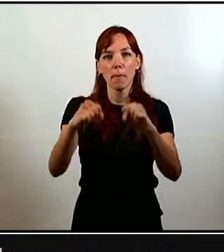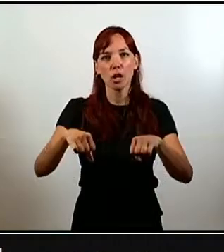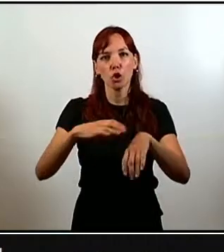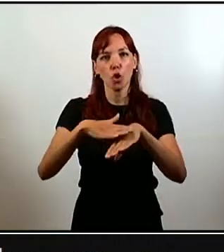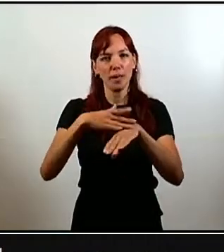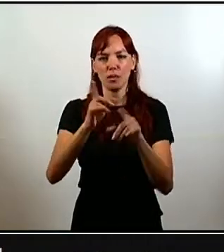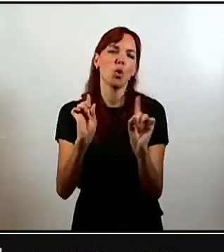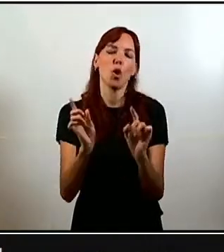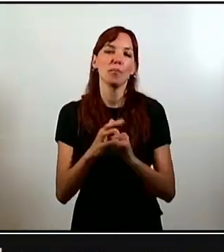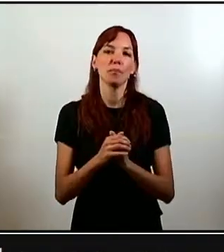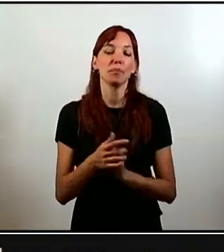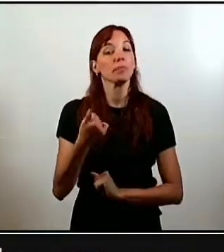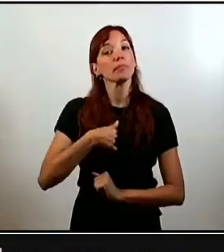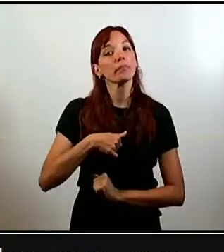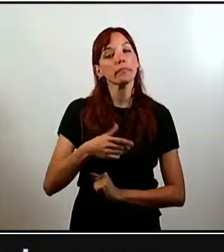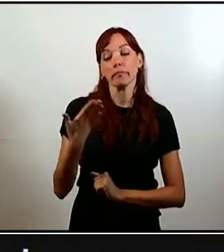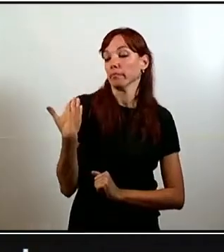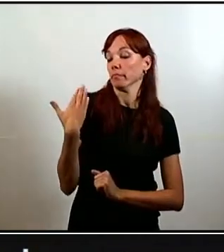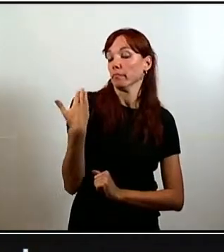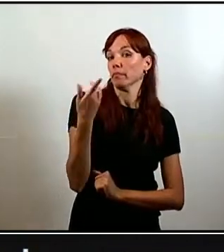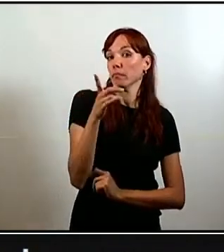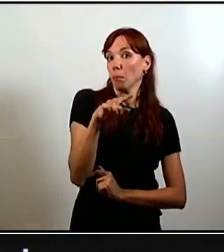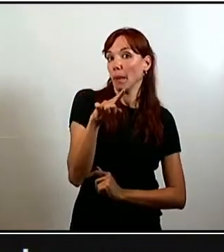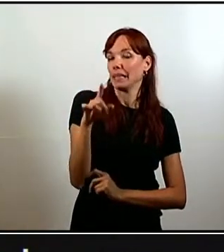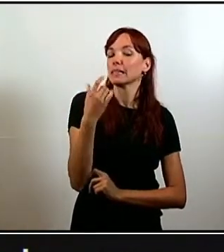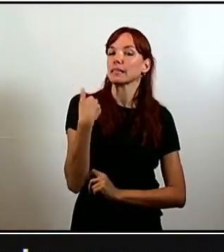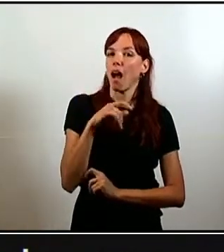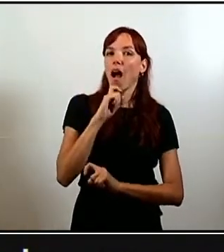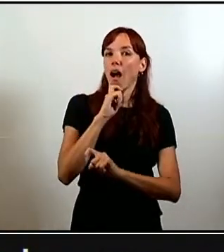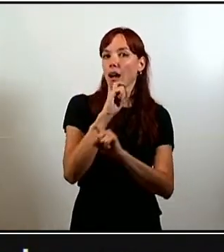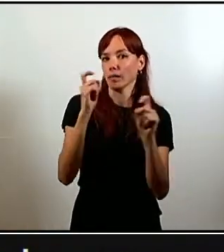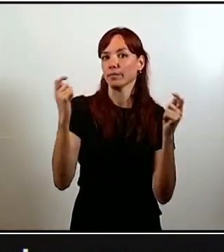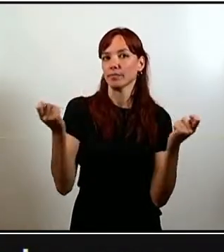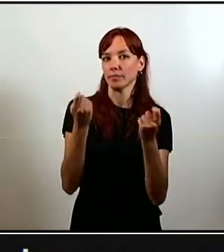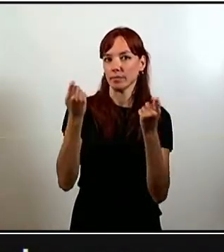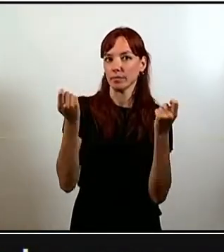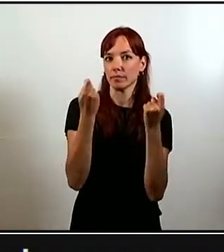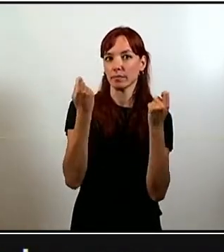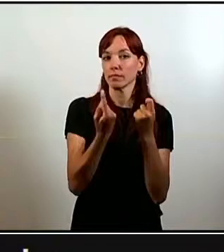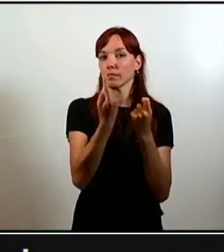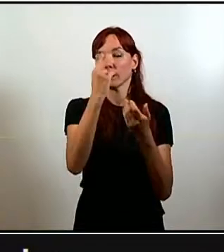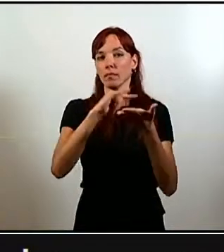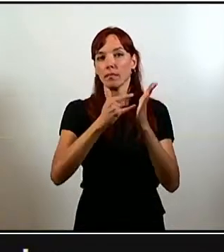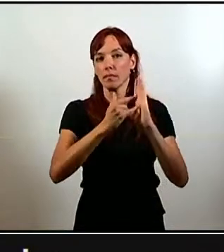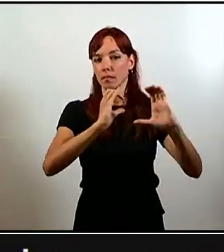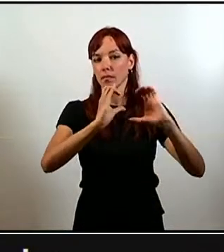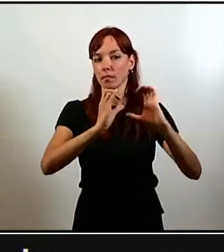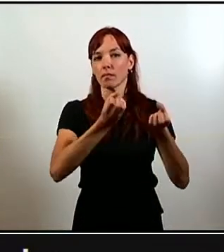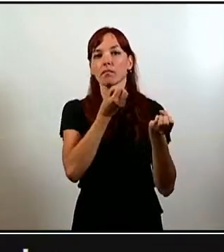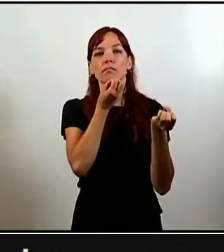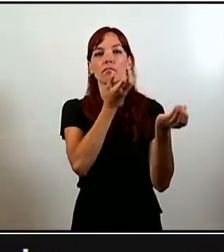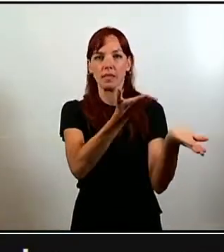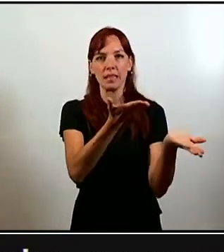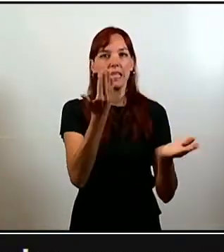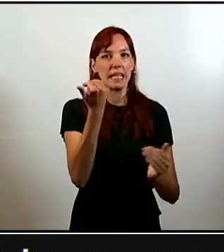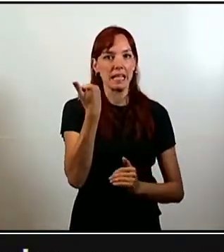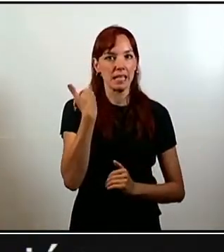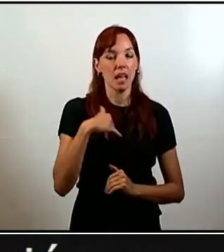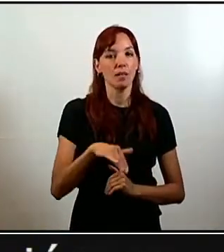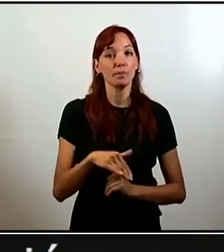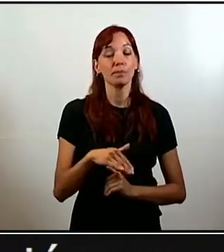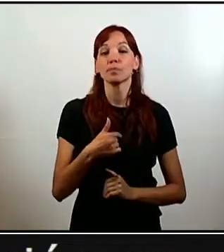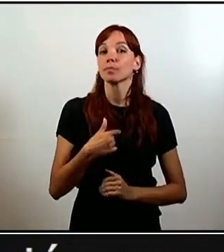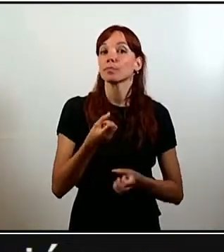una cuestión que yo hace muchos meses ya anuncié a un medio de comunicación, y lo hice porque entendía